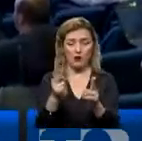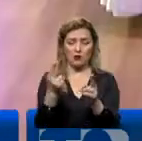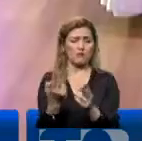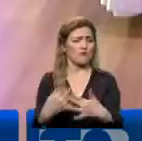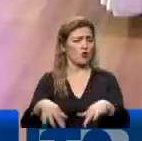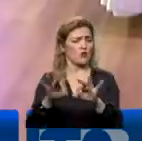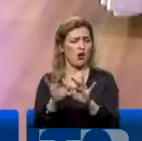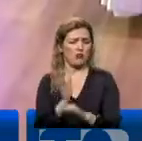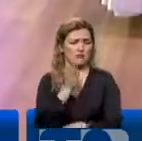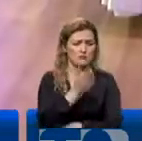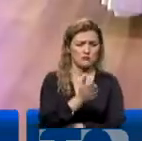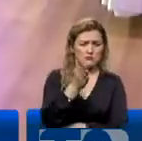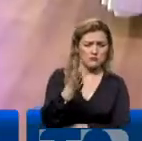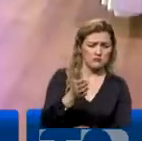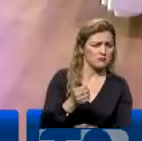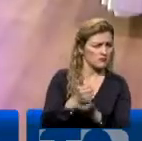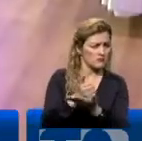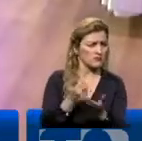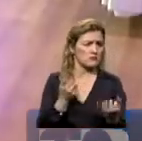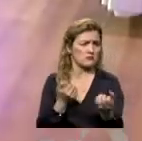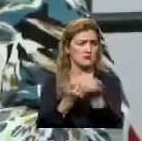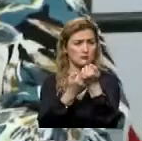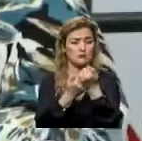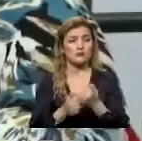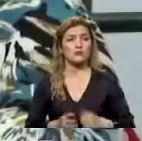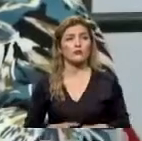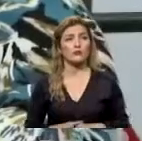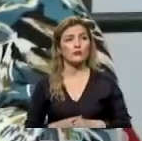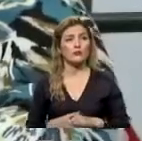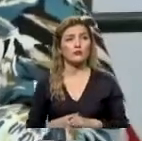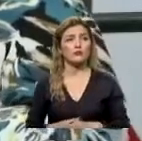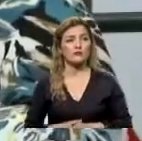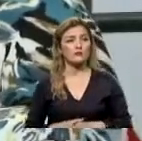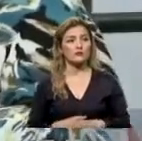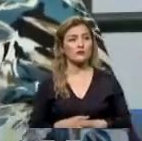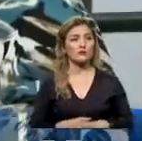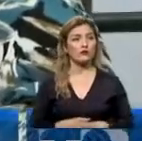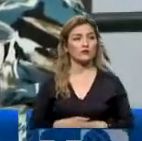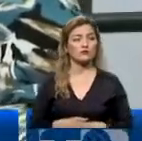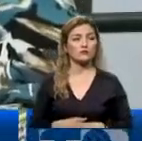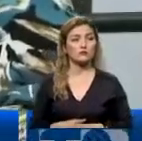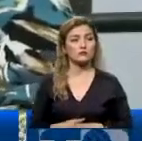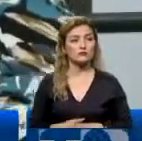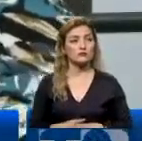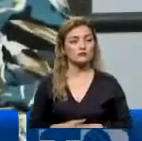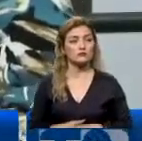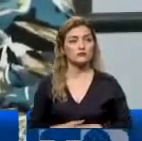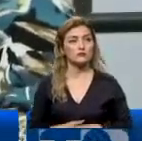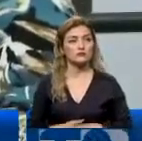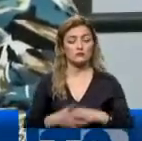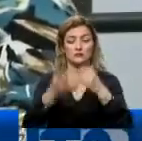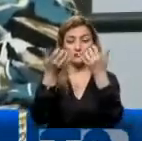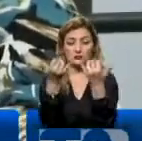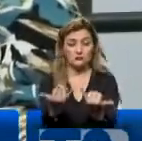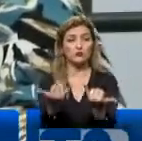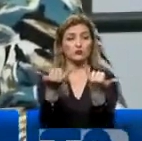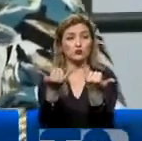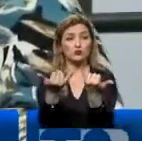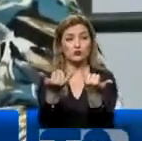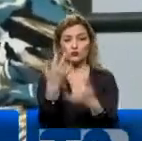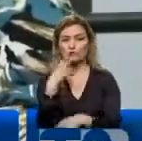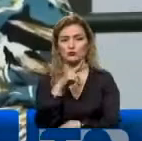distintos países de la región. Hoy no podemos obviar las situaciones que